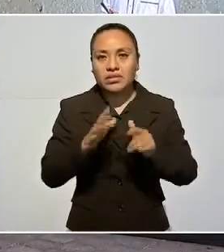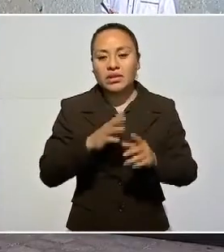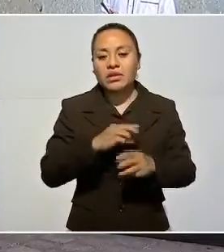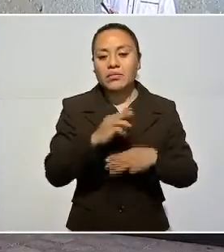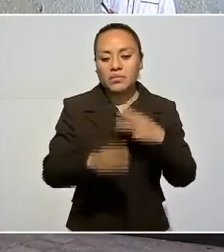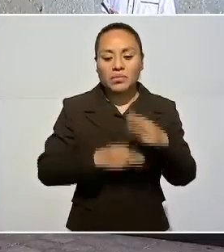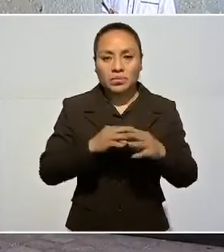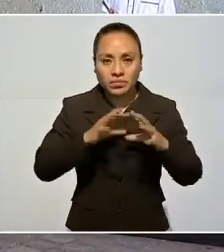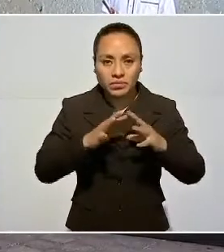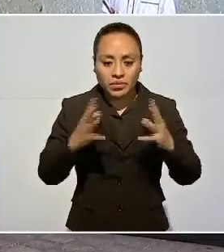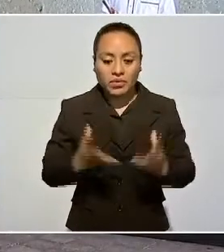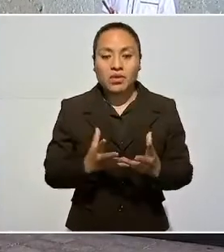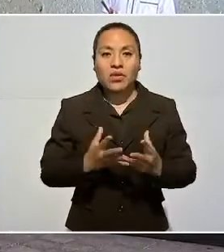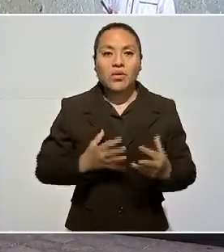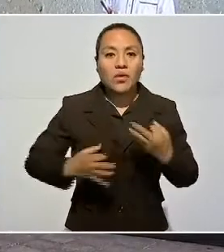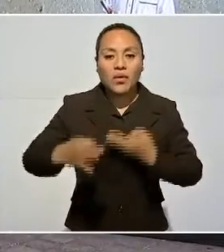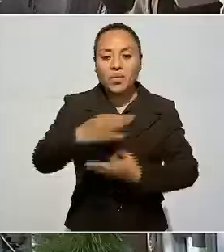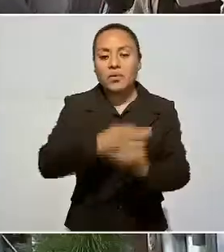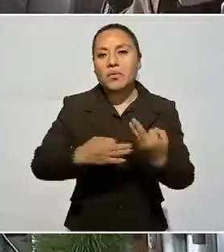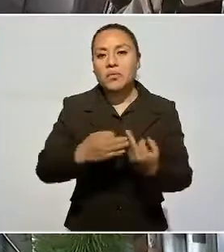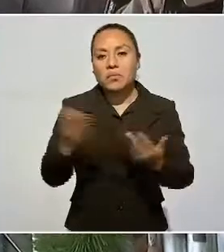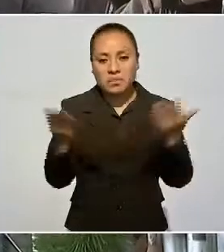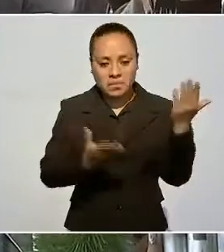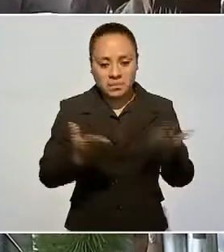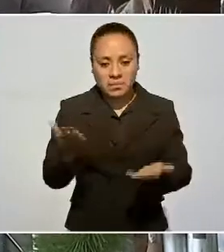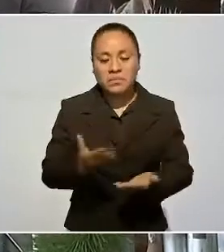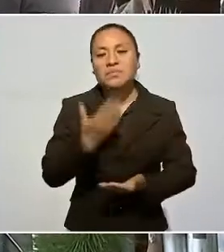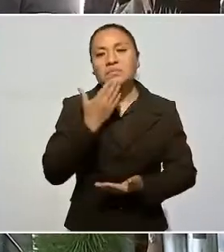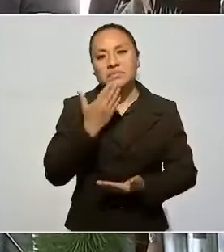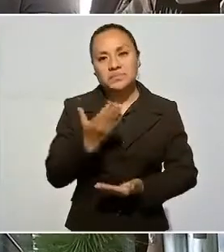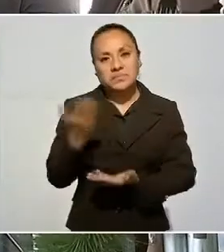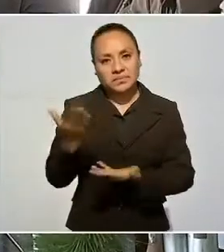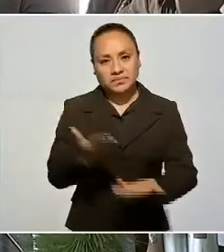mundo. Todas y todos ustedes sean bienvenidos.